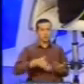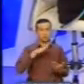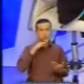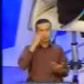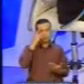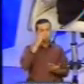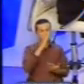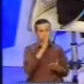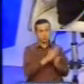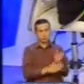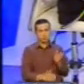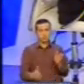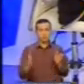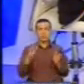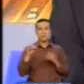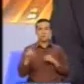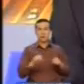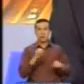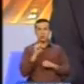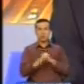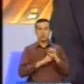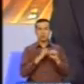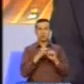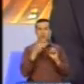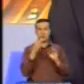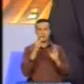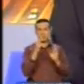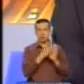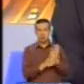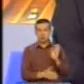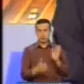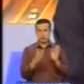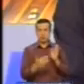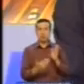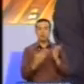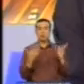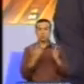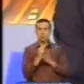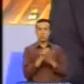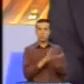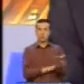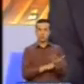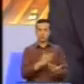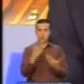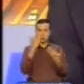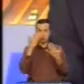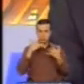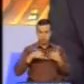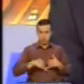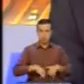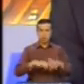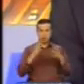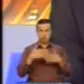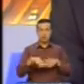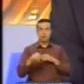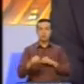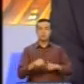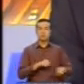cuyo mandato lo entrega en mayo del 2017 y el proyecto político que aspira a continuar luego de mayo